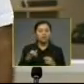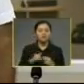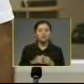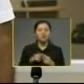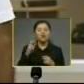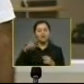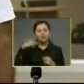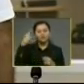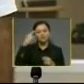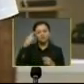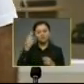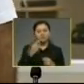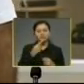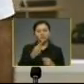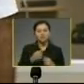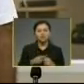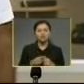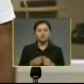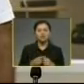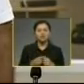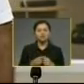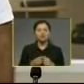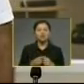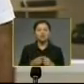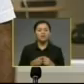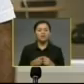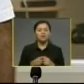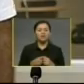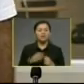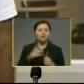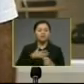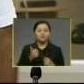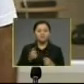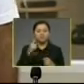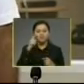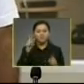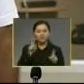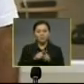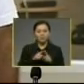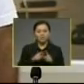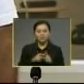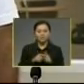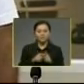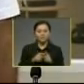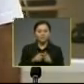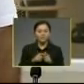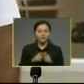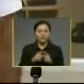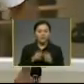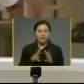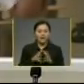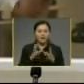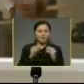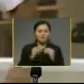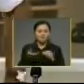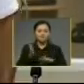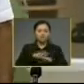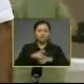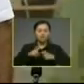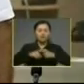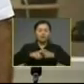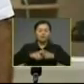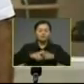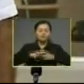razón dijo, creo que Aminta, y yo estoy totalmente de acuerdo, a ratos el exceso de información es un problema. Claro que lo es,